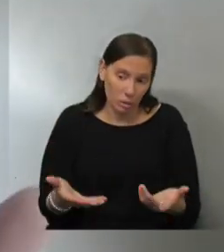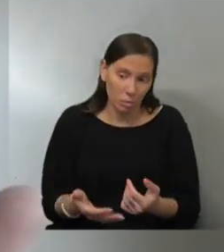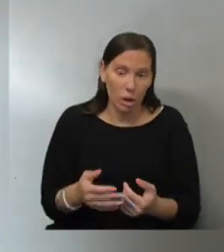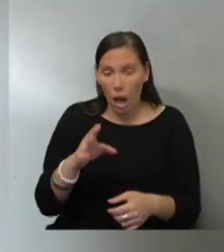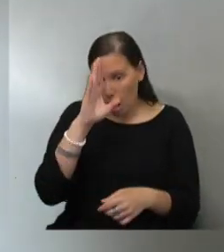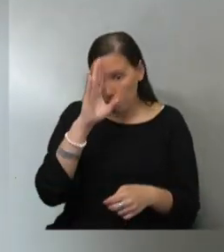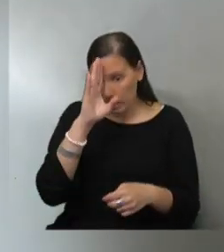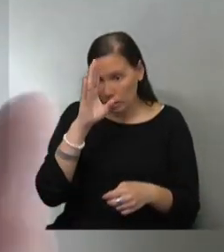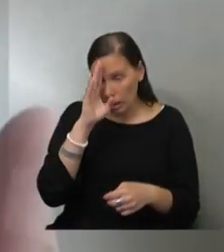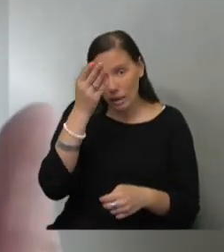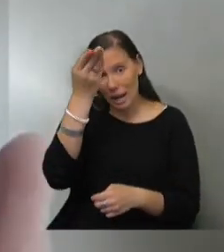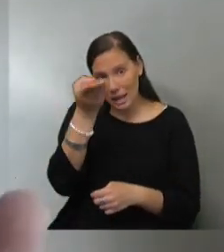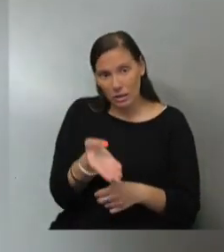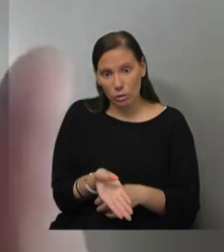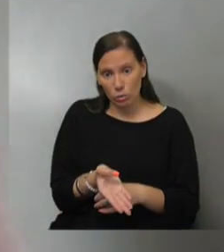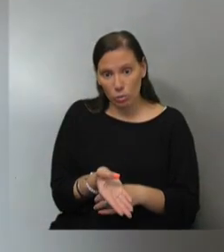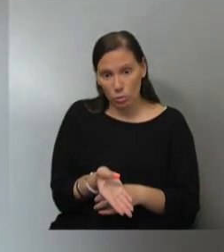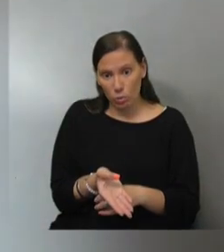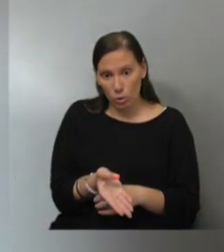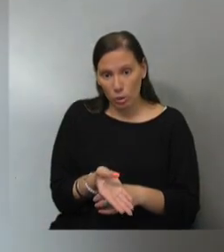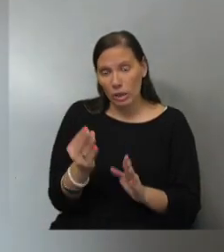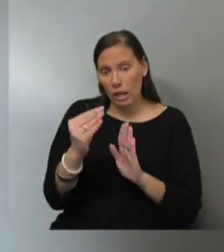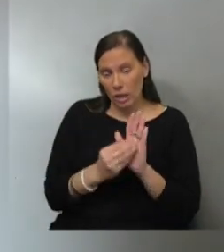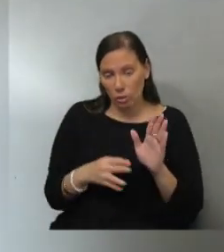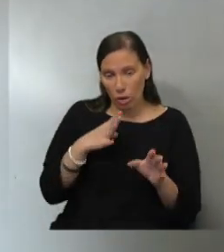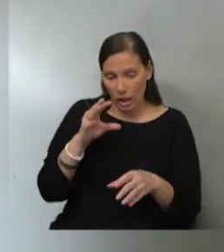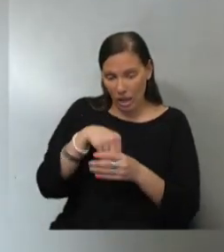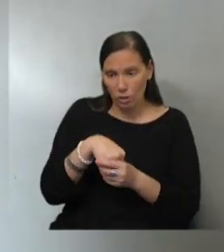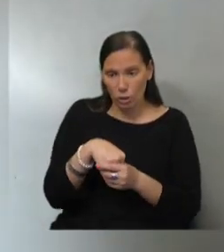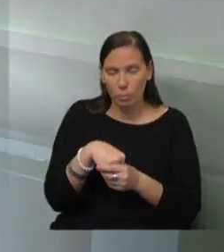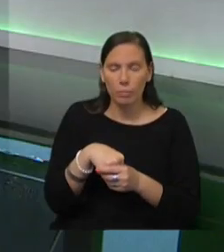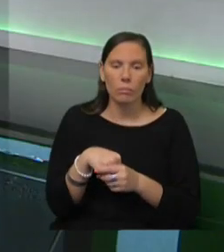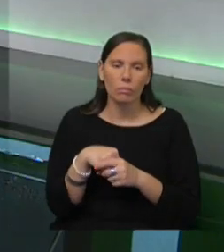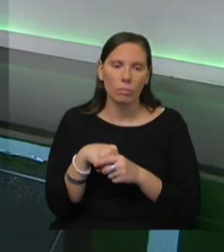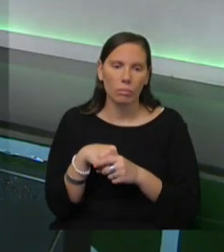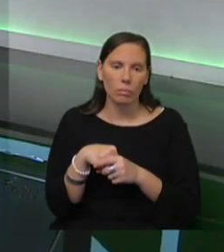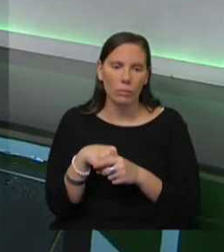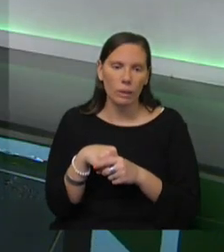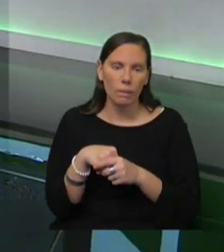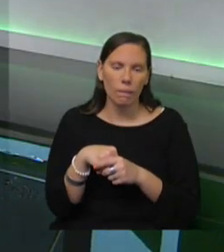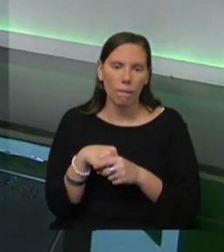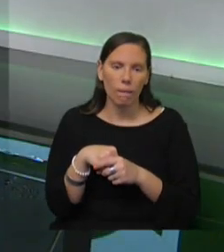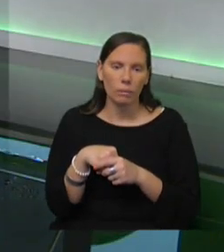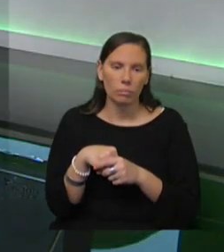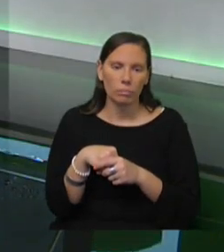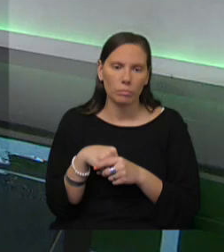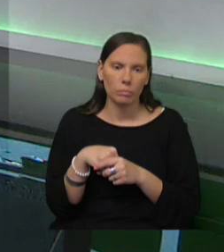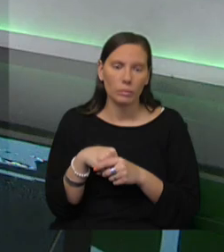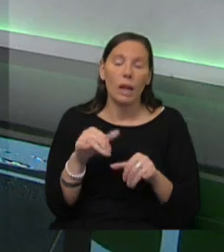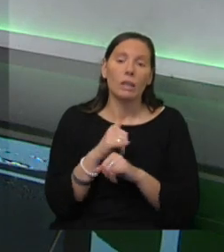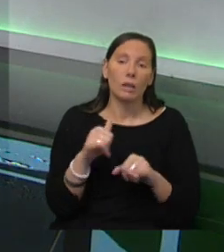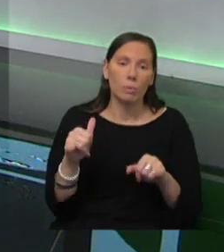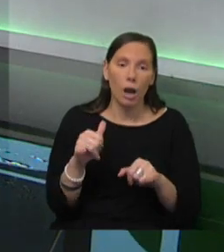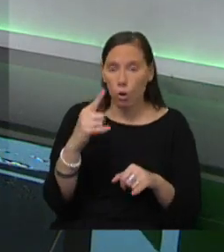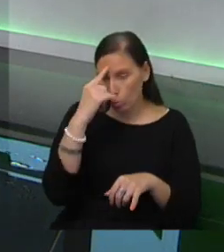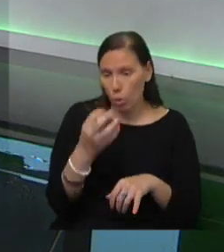aprender el comportamiento a partir de datos que tien no está bien y bueno y te te dejó te terminamos por acá con